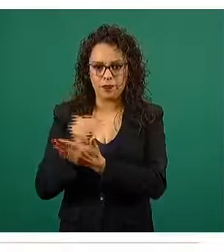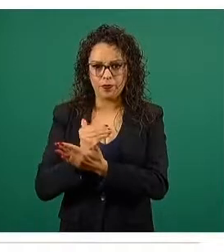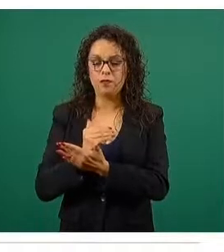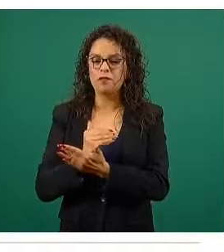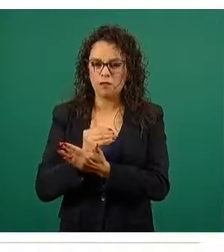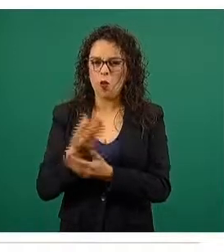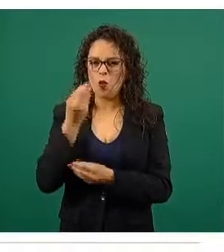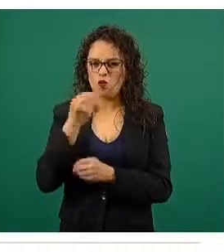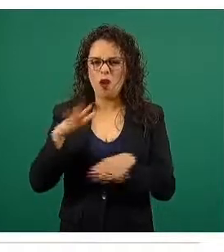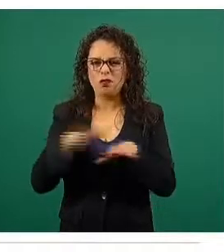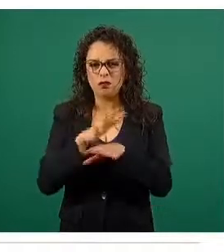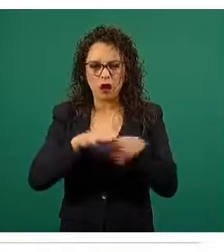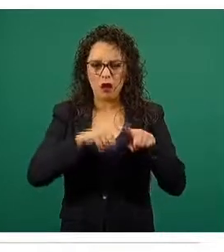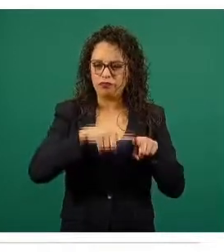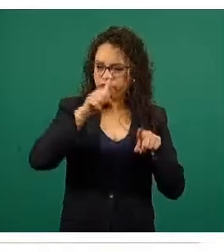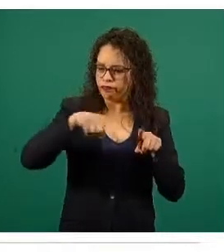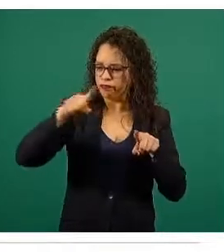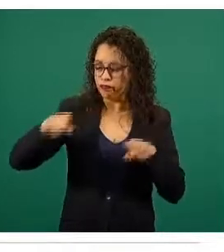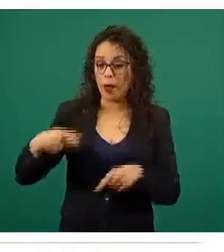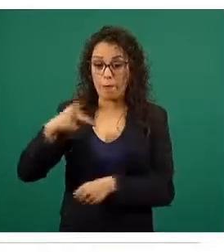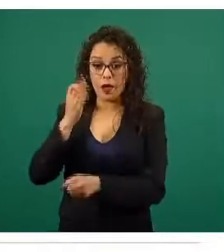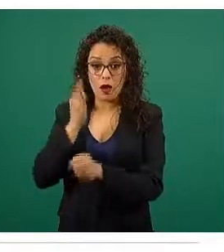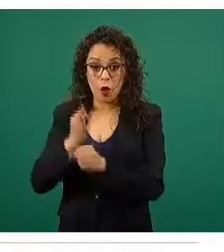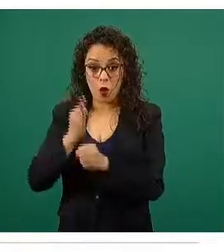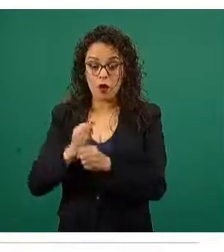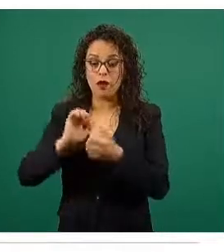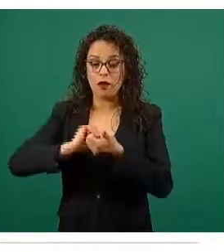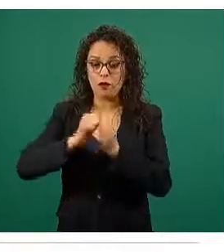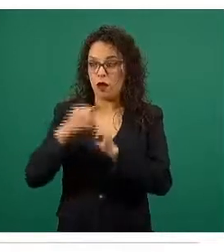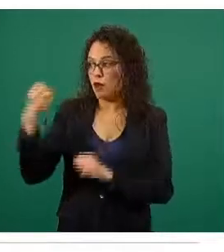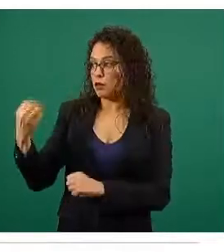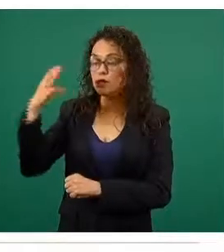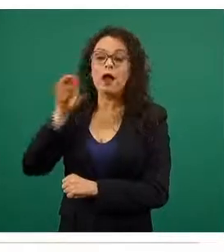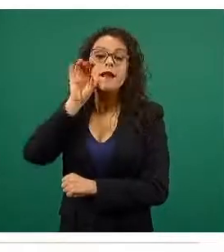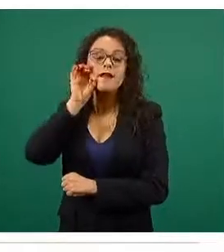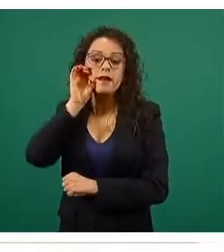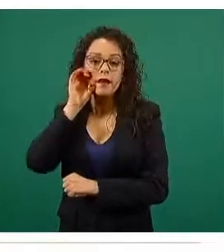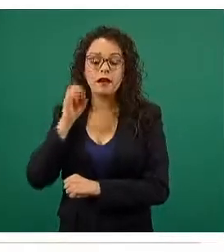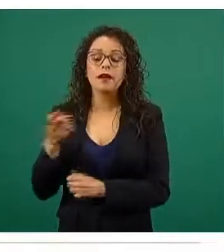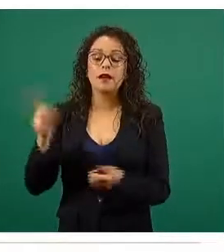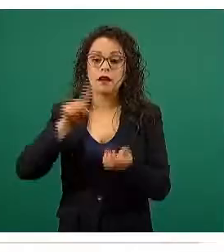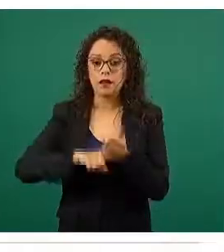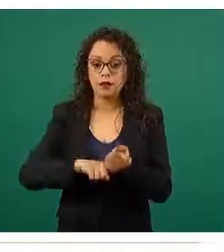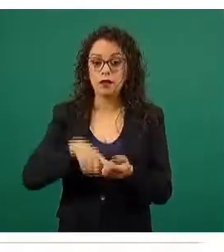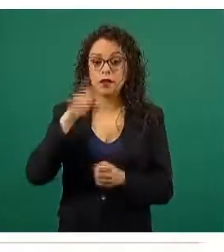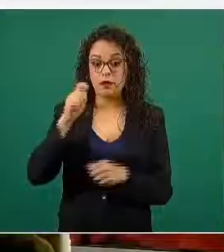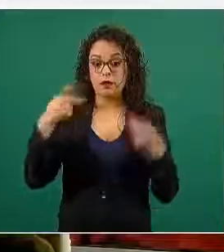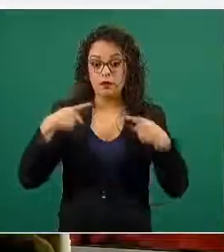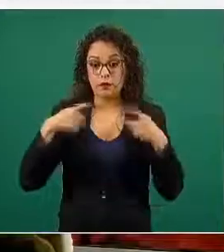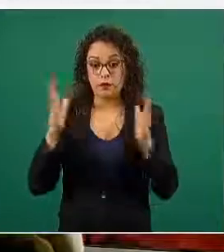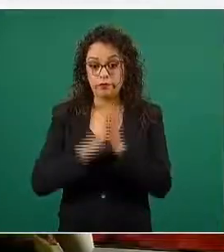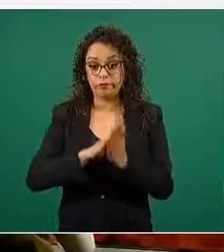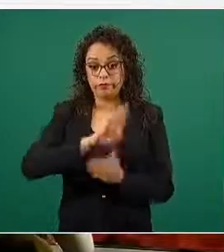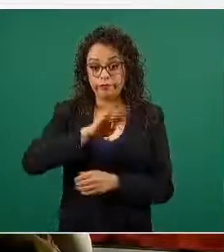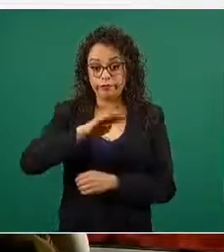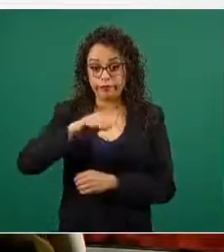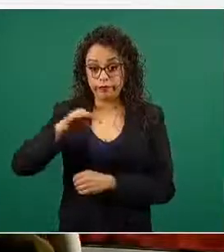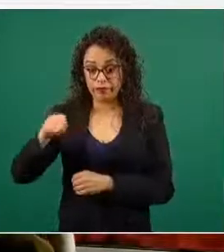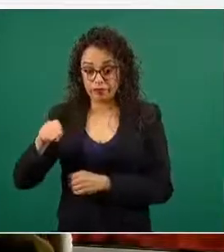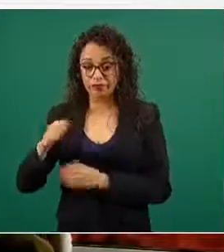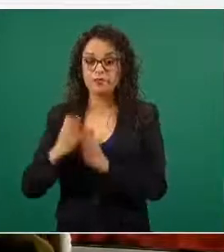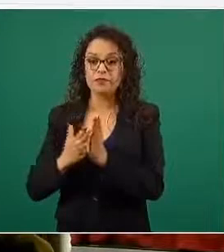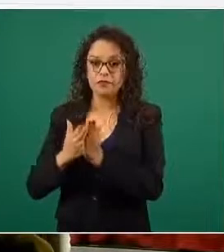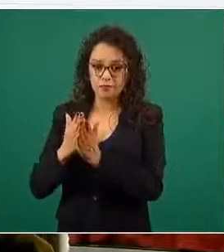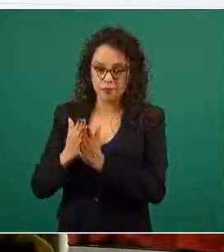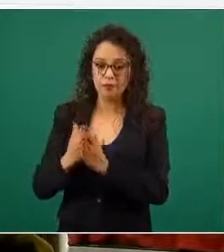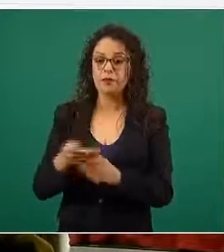partir del otoño, está en semáforo naranja, la mortalidad va en descenso. La siguiente, la hospitalización estable y